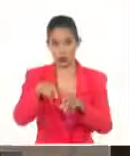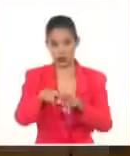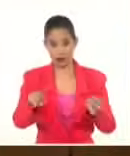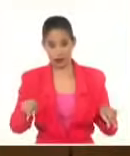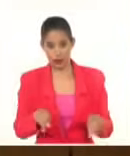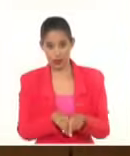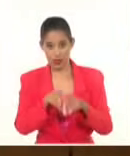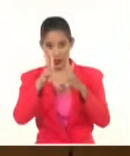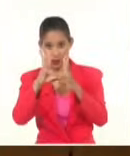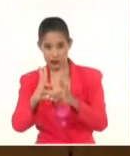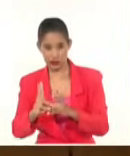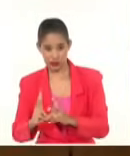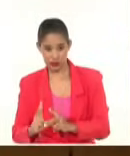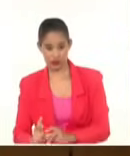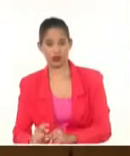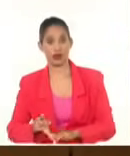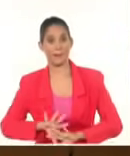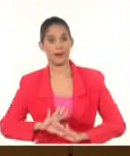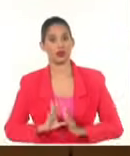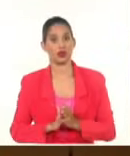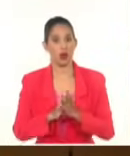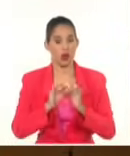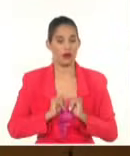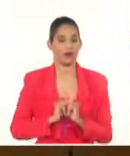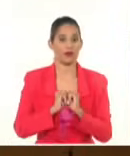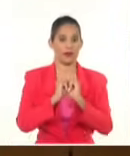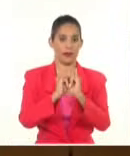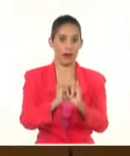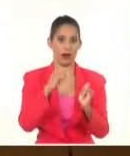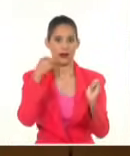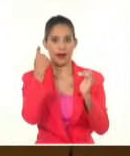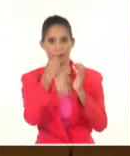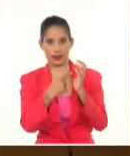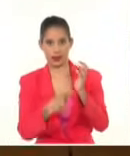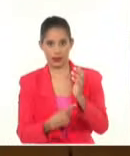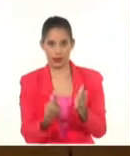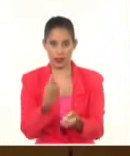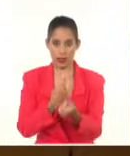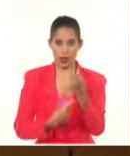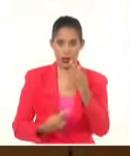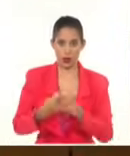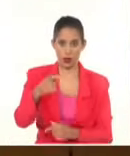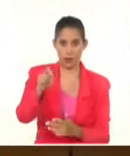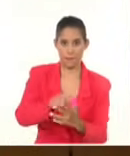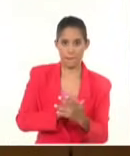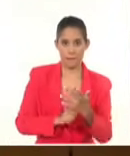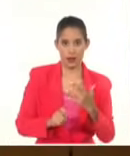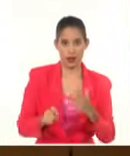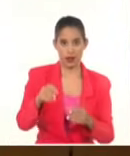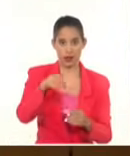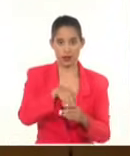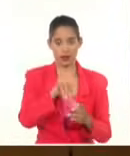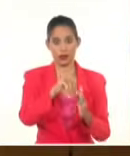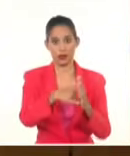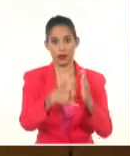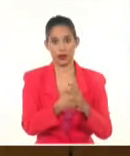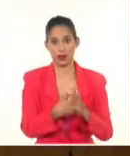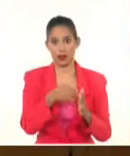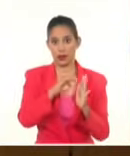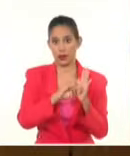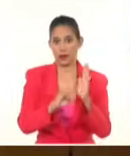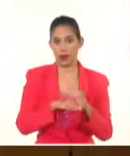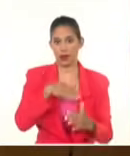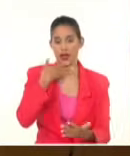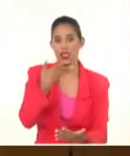estadística para todo lo que hay que hacer en el país de planes, programas, proyectos,